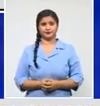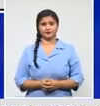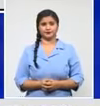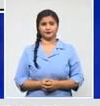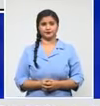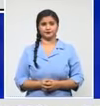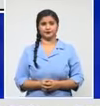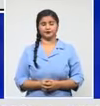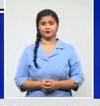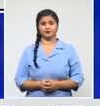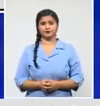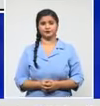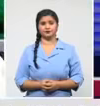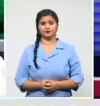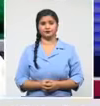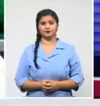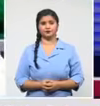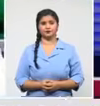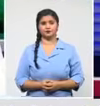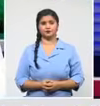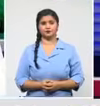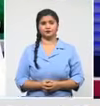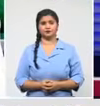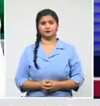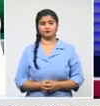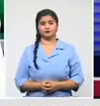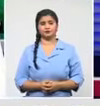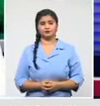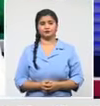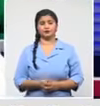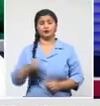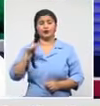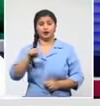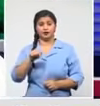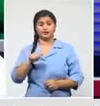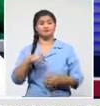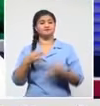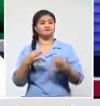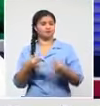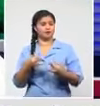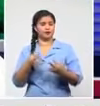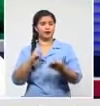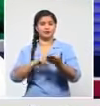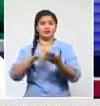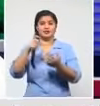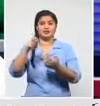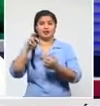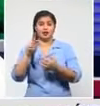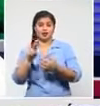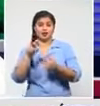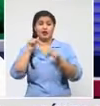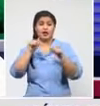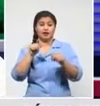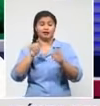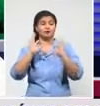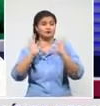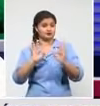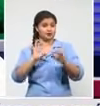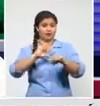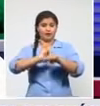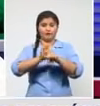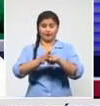que el diagnóstico de la enfermedad se mantiene como lo expusimos la semana